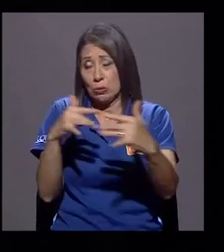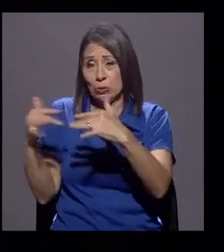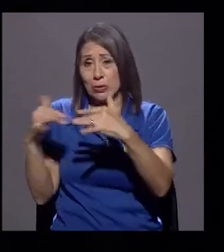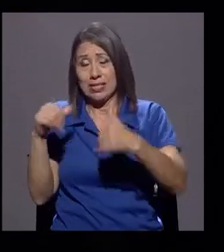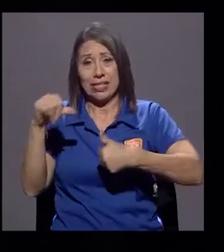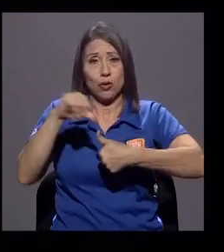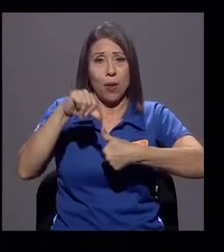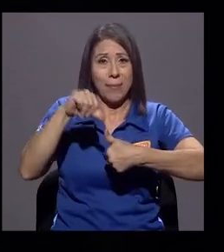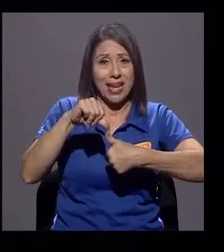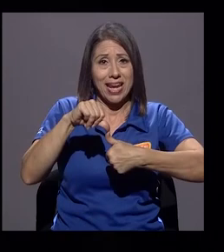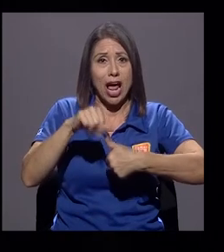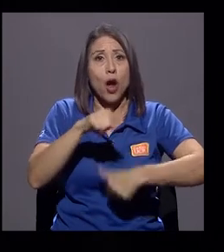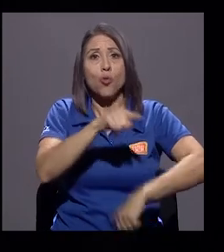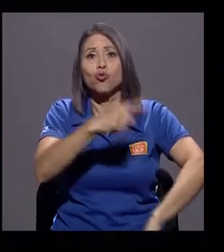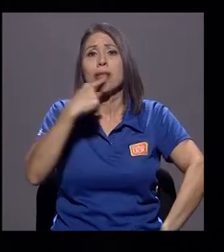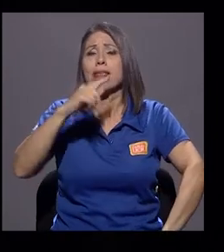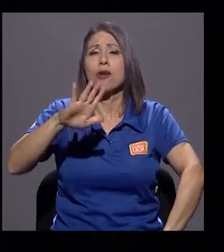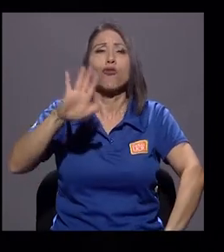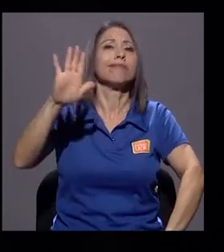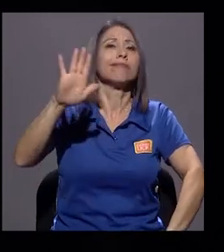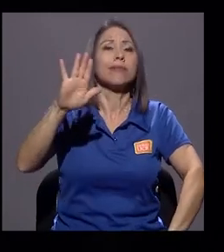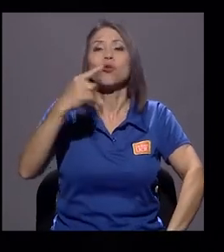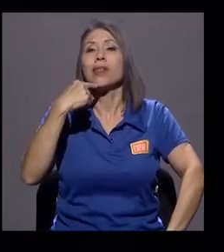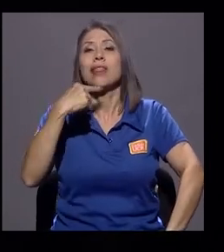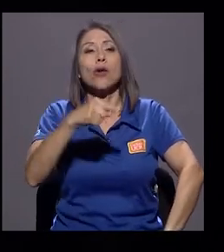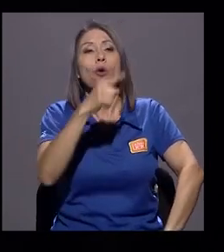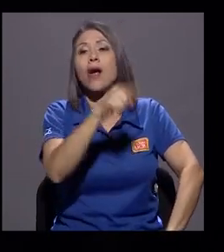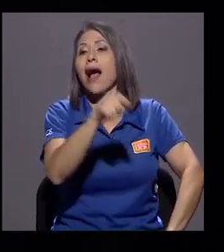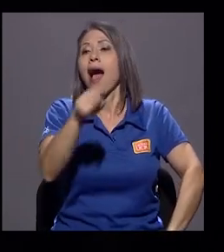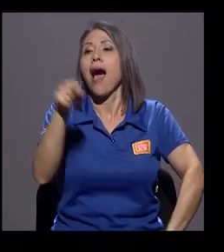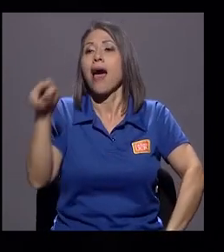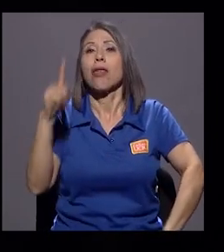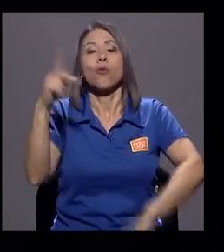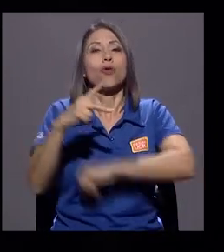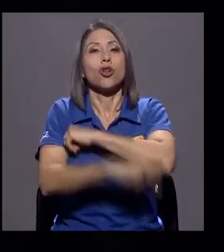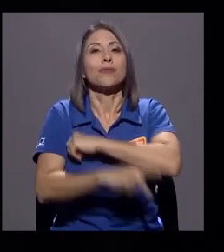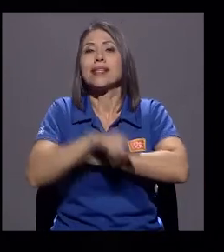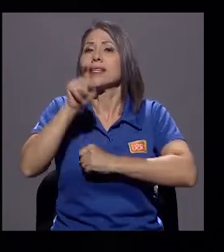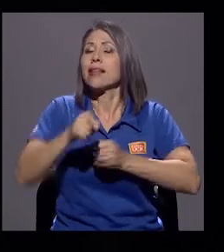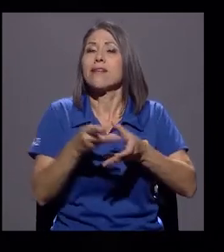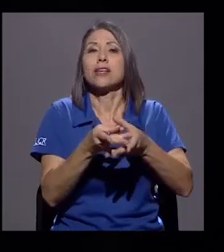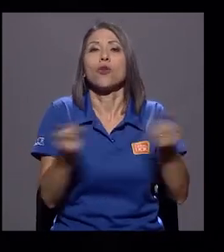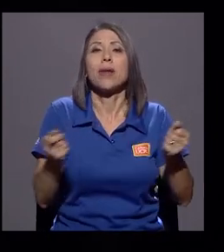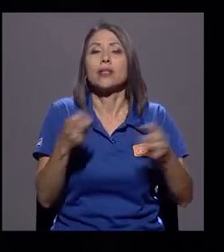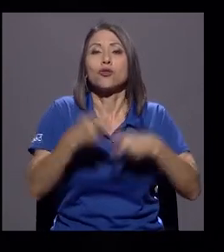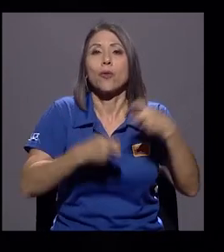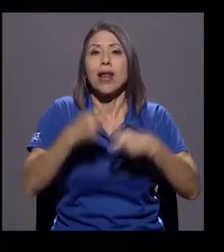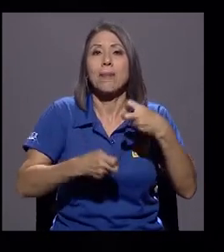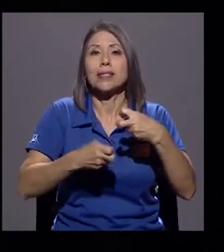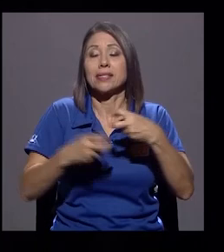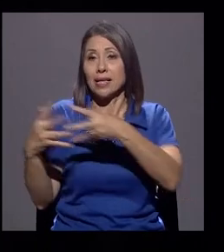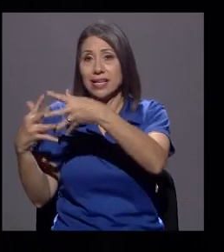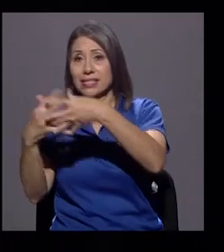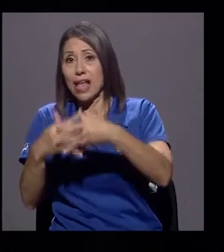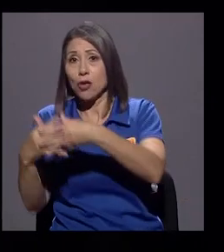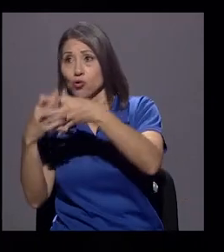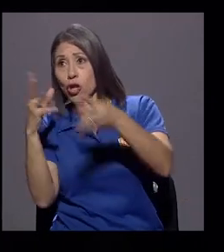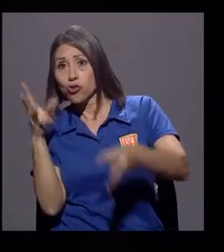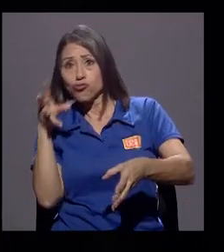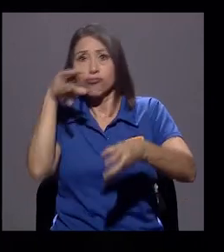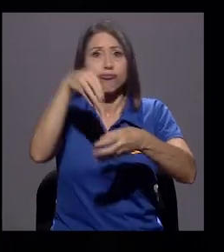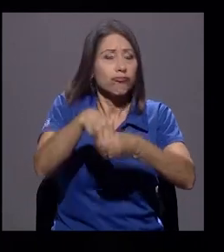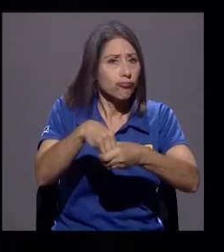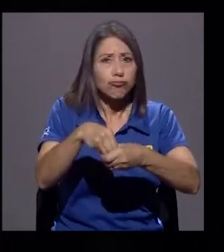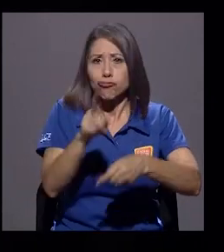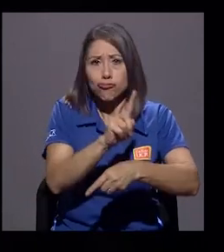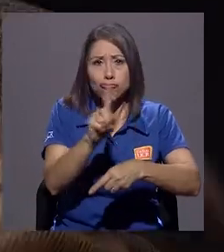usted levantó la mano y dijo que cada uno de los países debería de resolver sus problemas y que la intervención estadounidense en este caso particular no